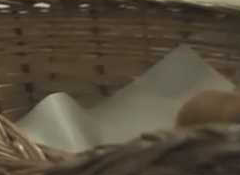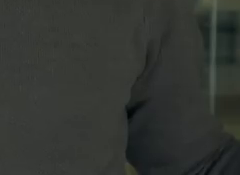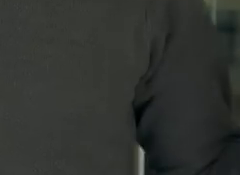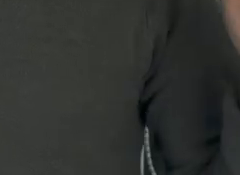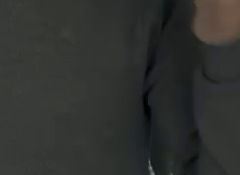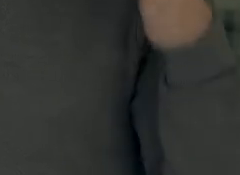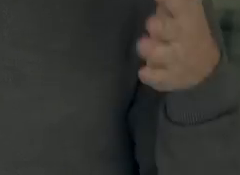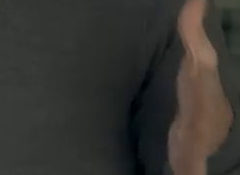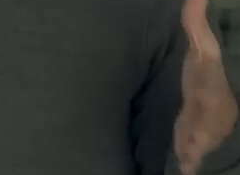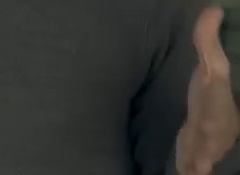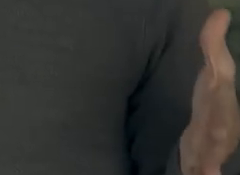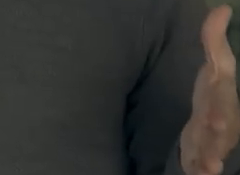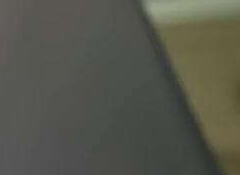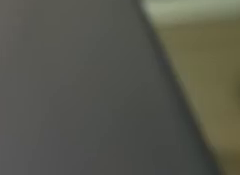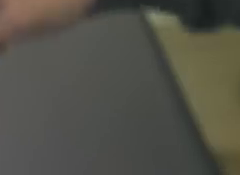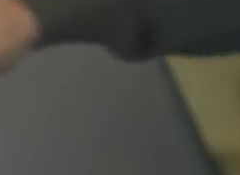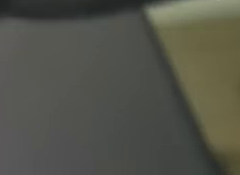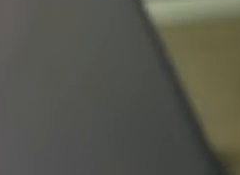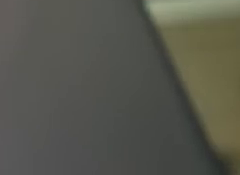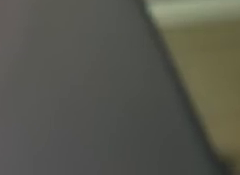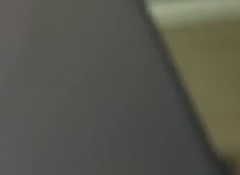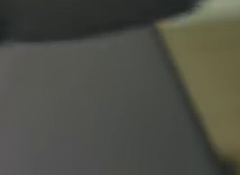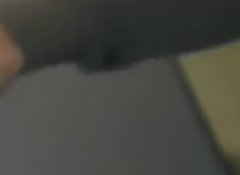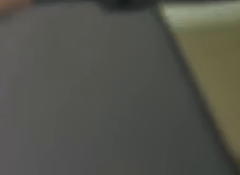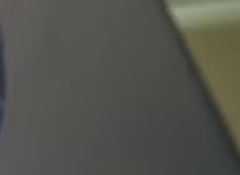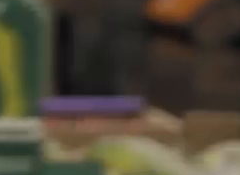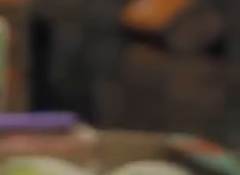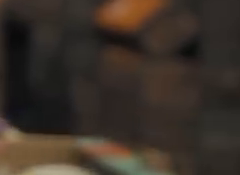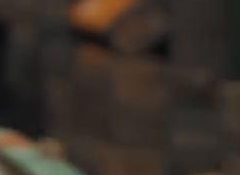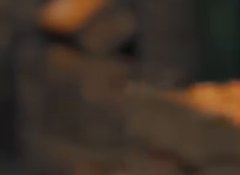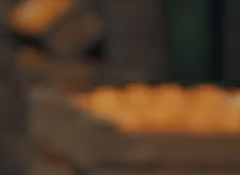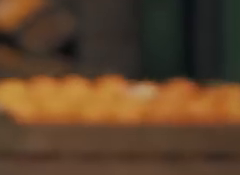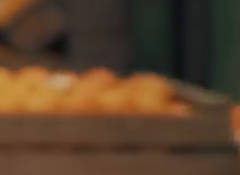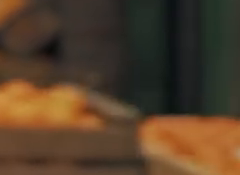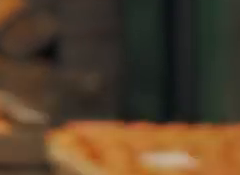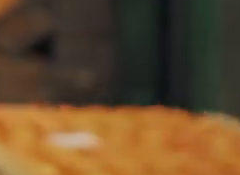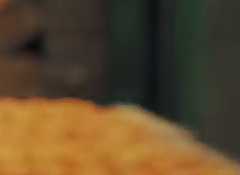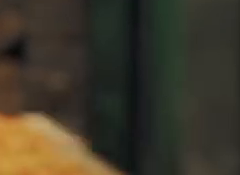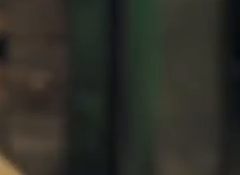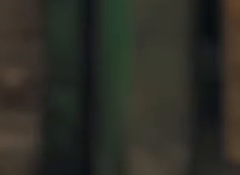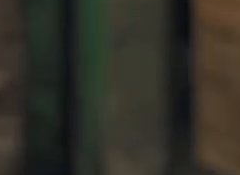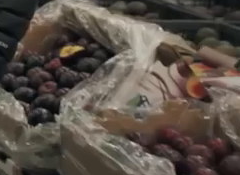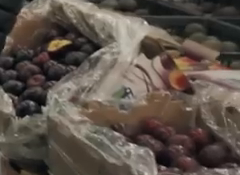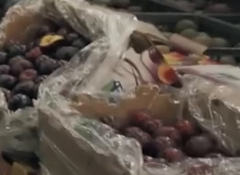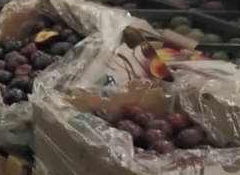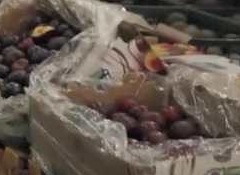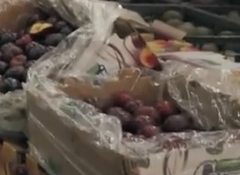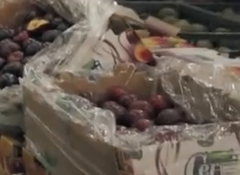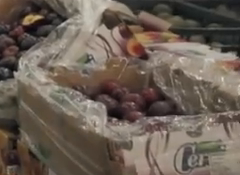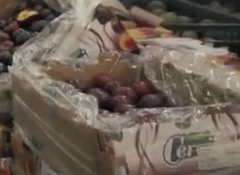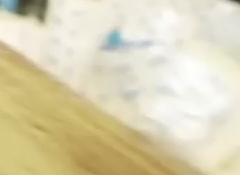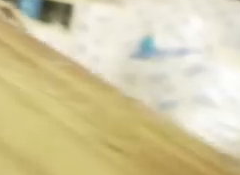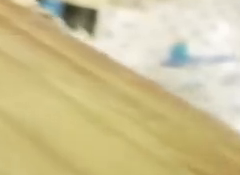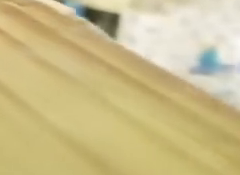supermercado, el 75% del total de lo que ves ahí lo hacen 20 empresas. El privado lo que busca es